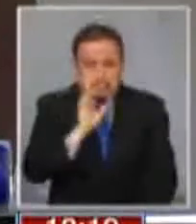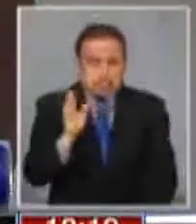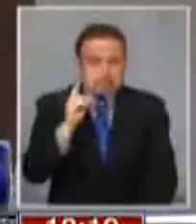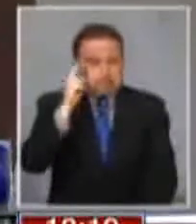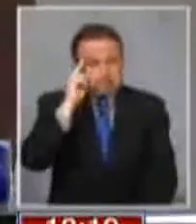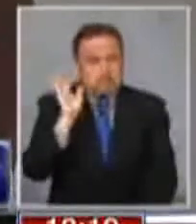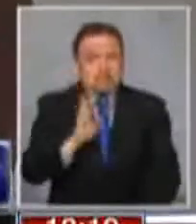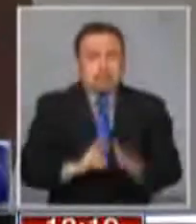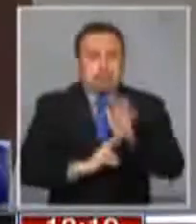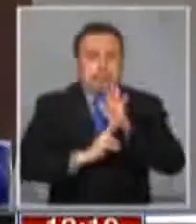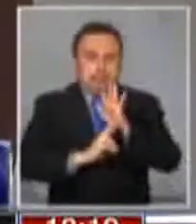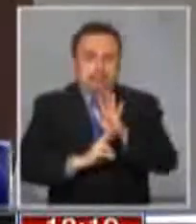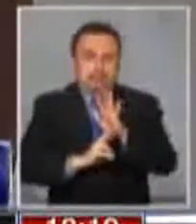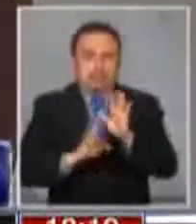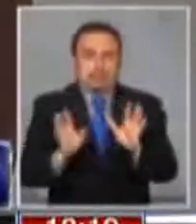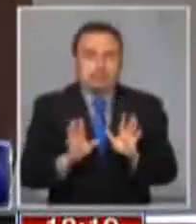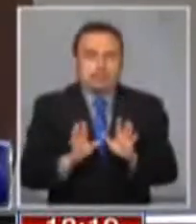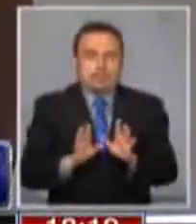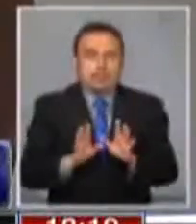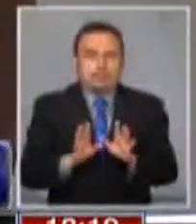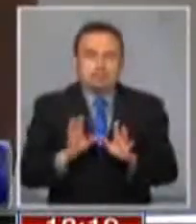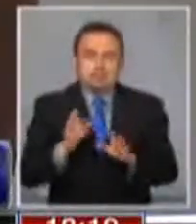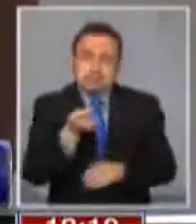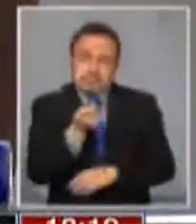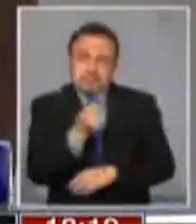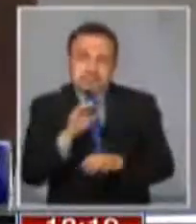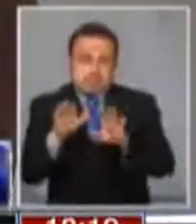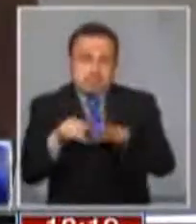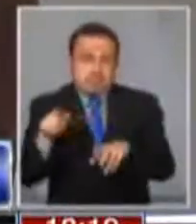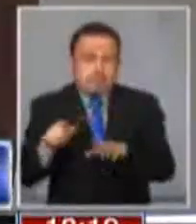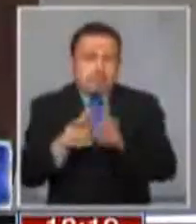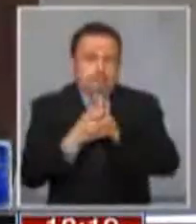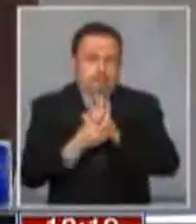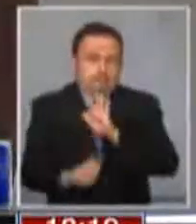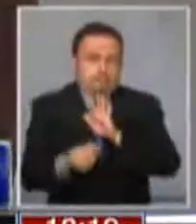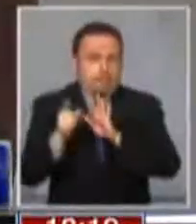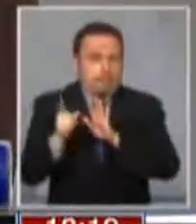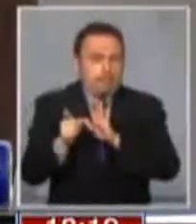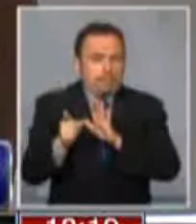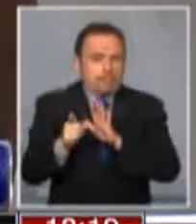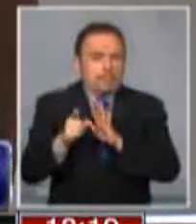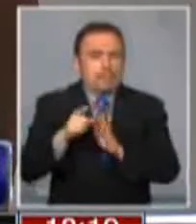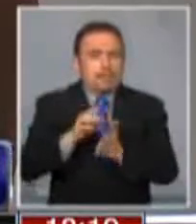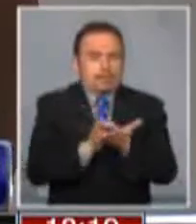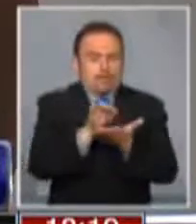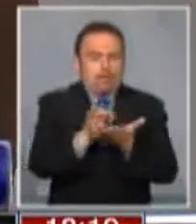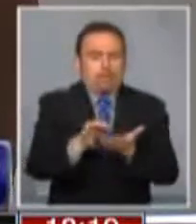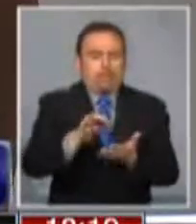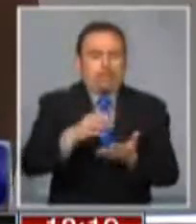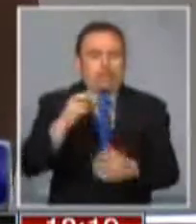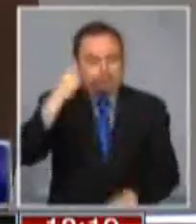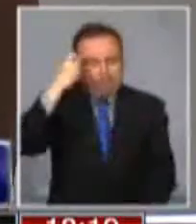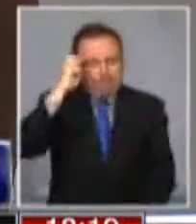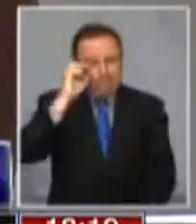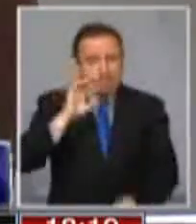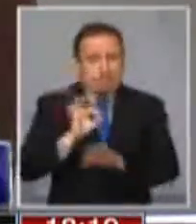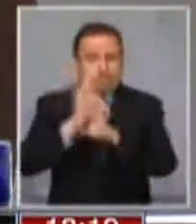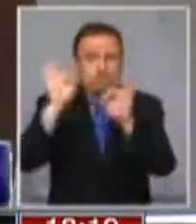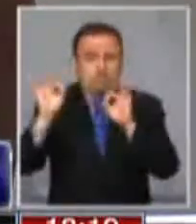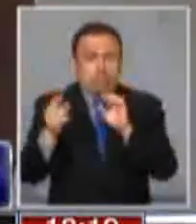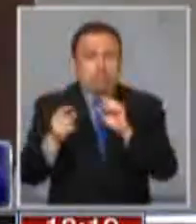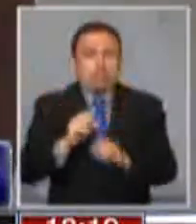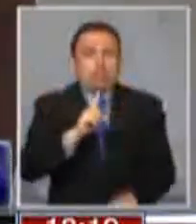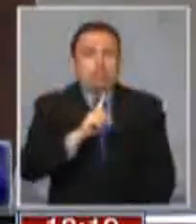más representativo una fórmula así que lo que se ha hecho en la comuna de Providencia, donde no ha participado más